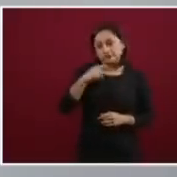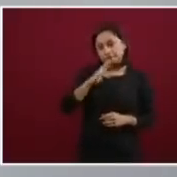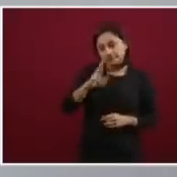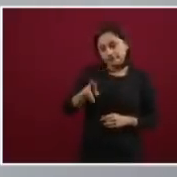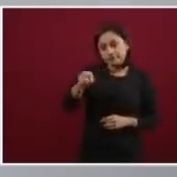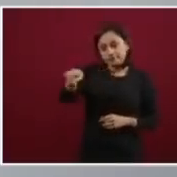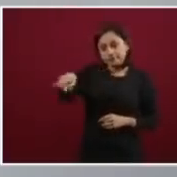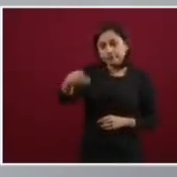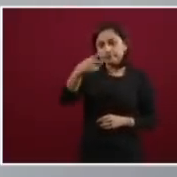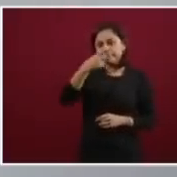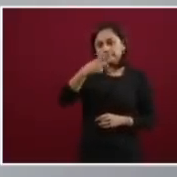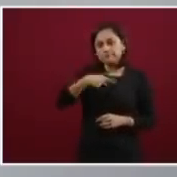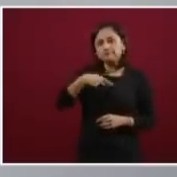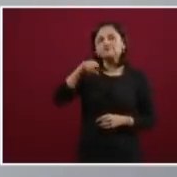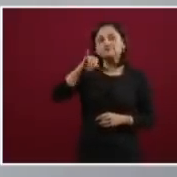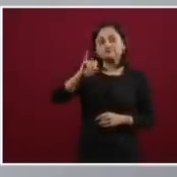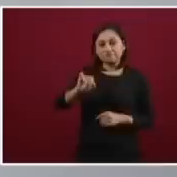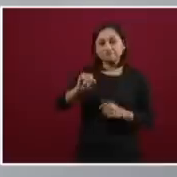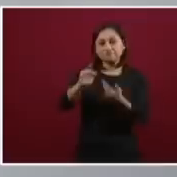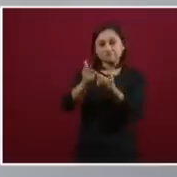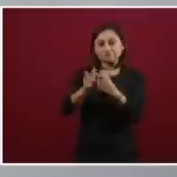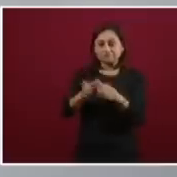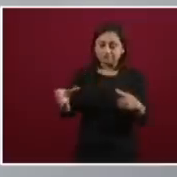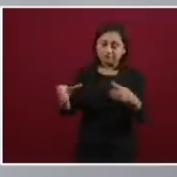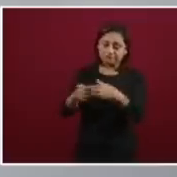en todos pero